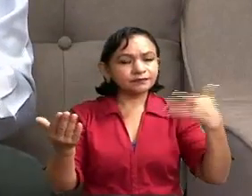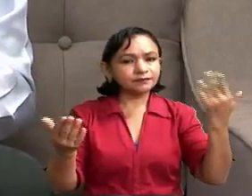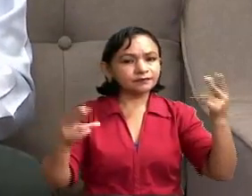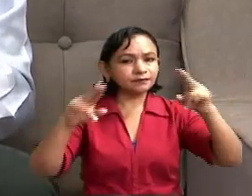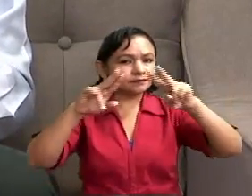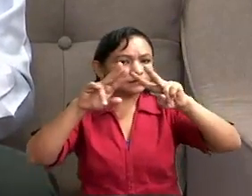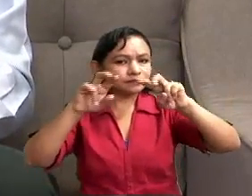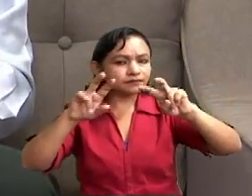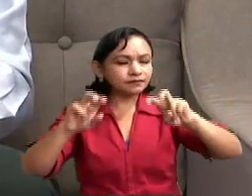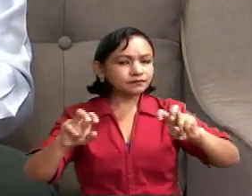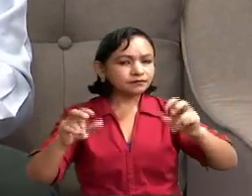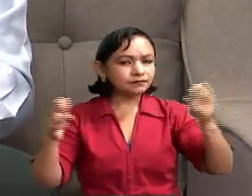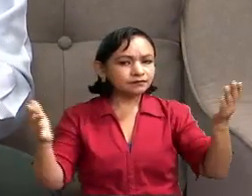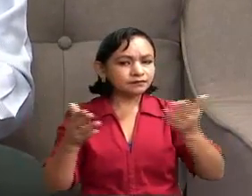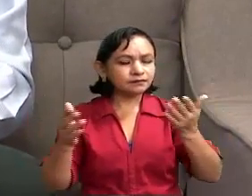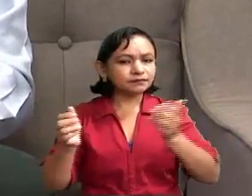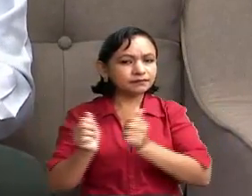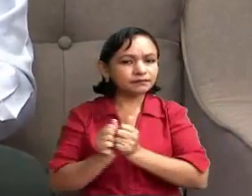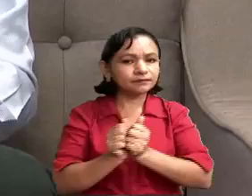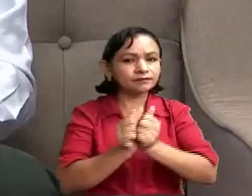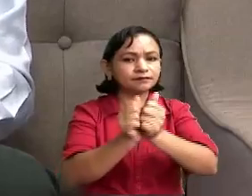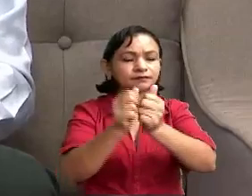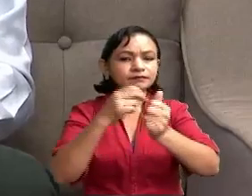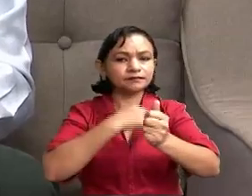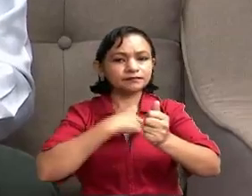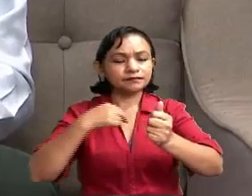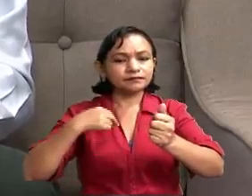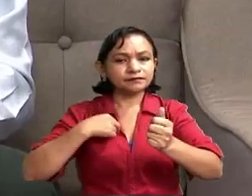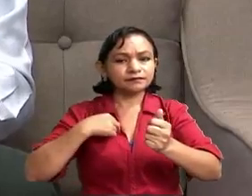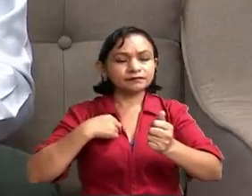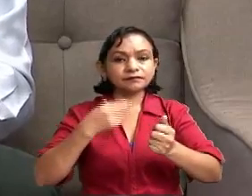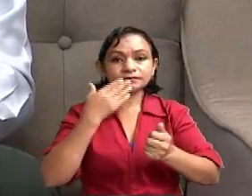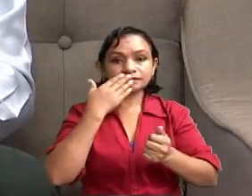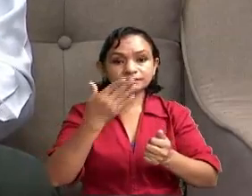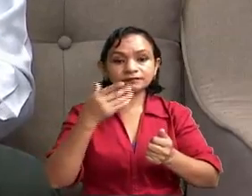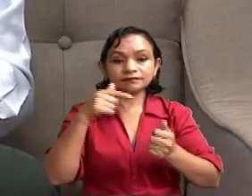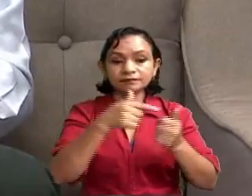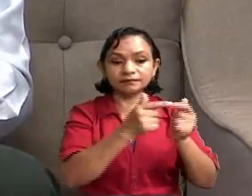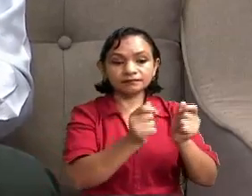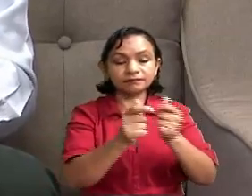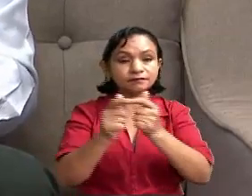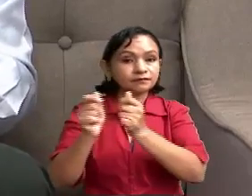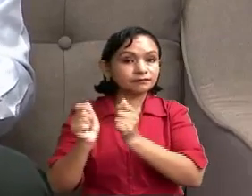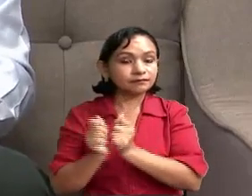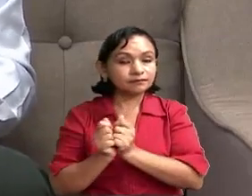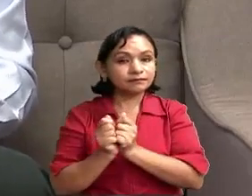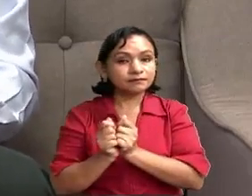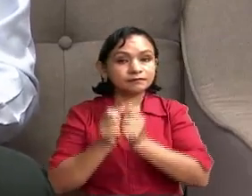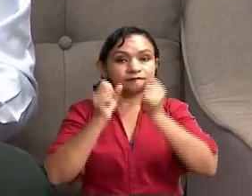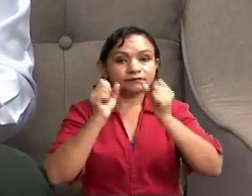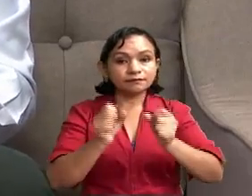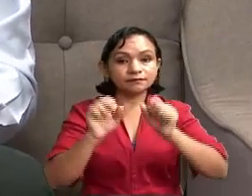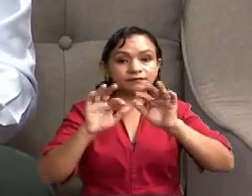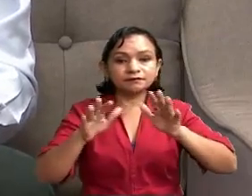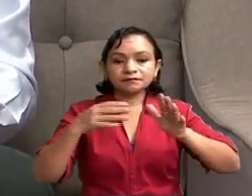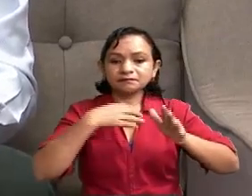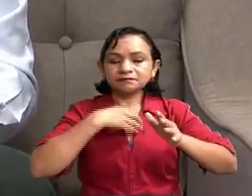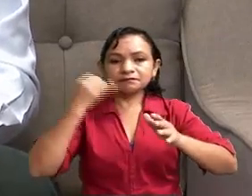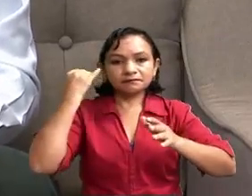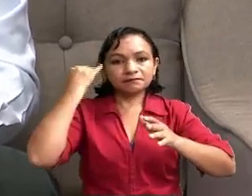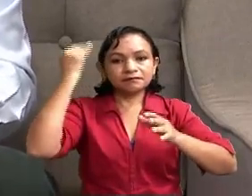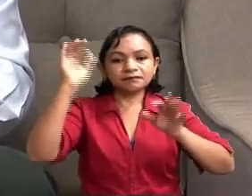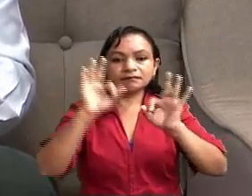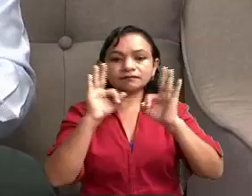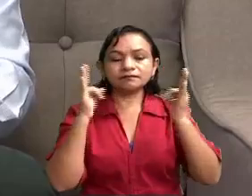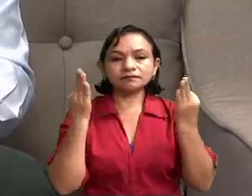análisis a partir de el acompañamiento que se realiza estratégicamente a los pequeños, medianos, a las y los emprendedores, a las familias